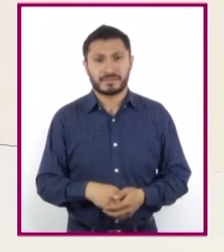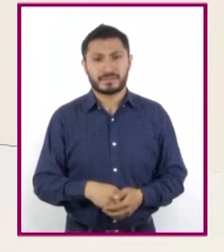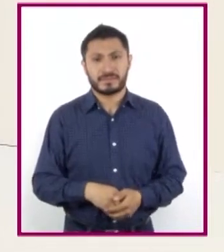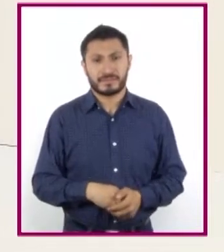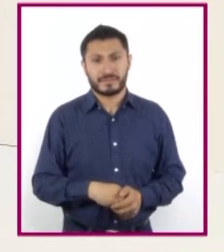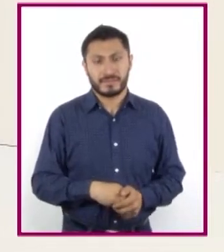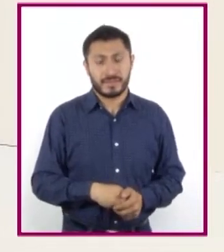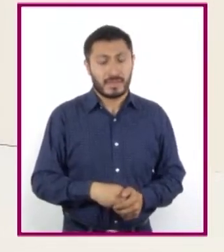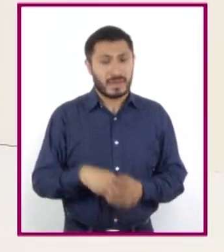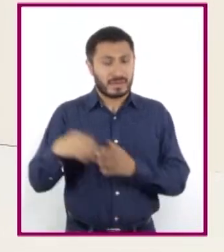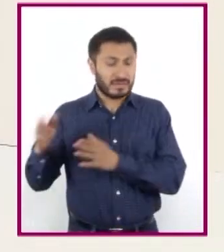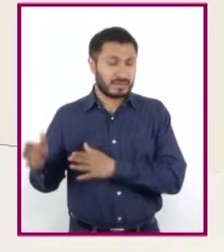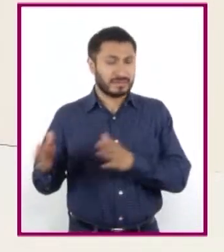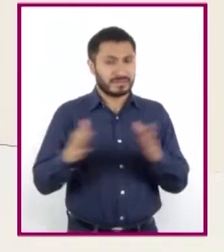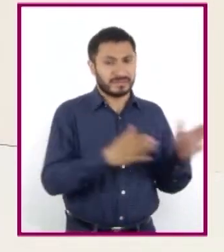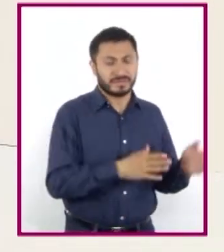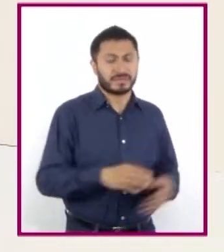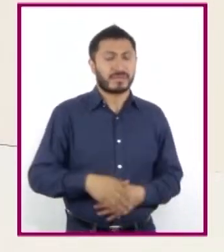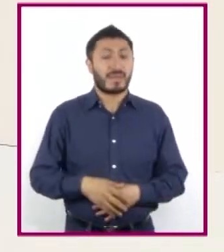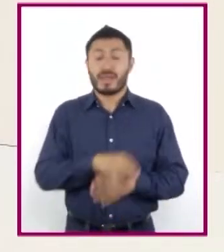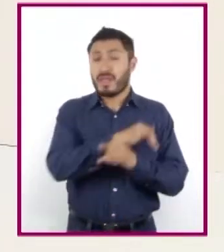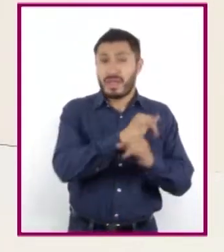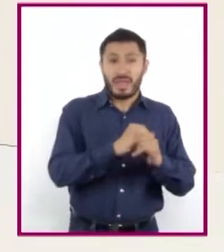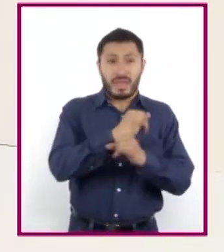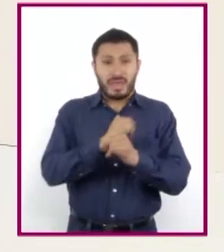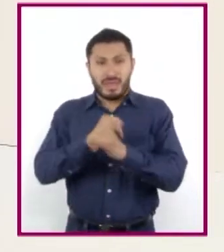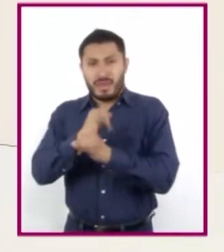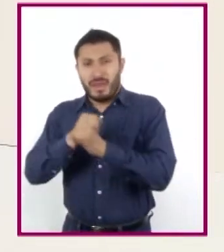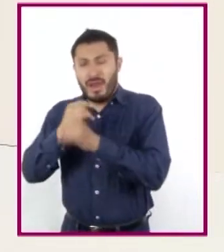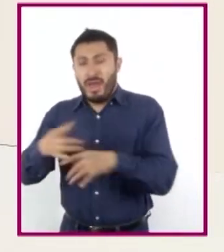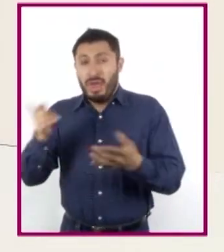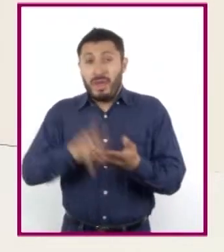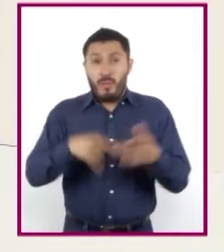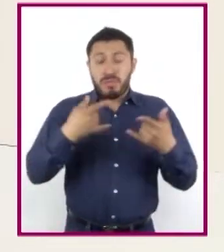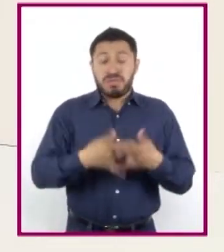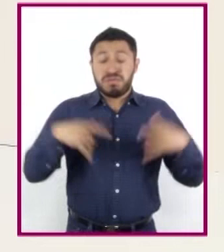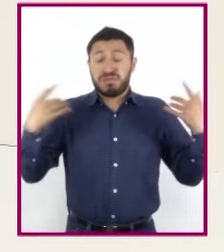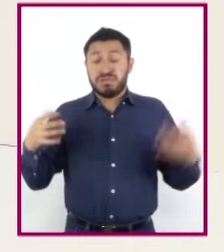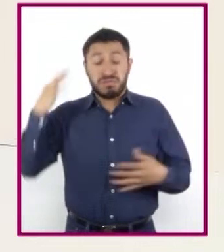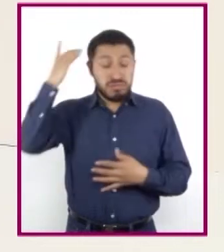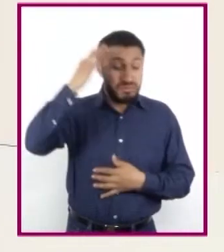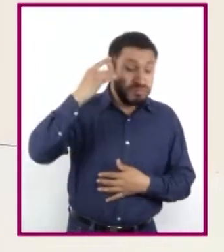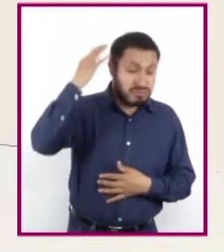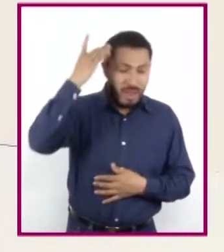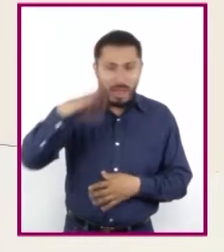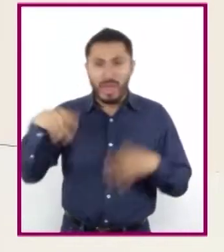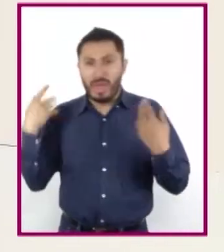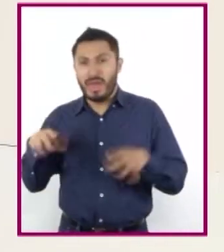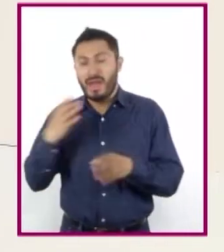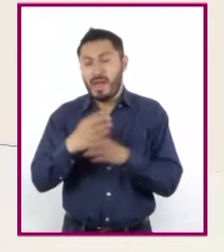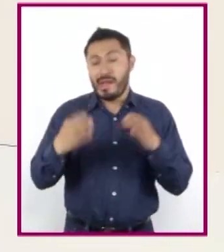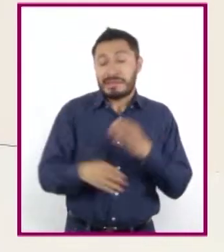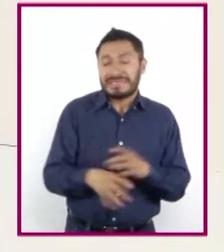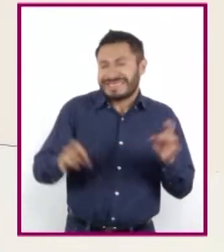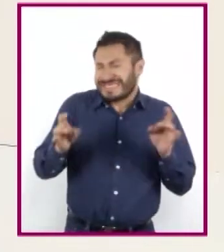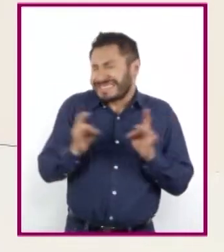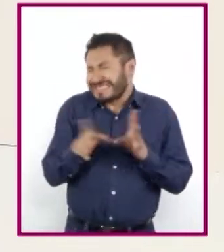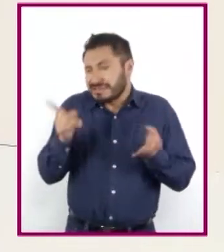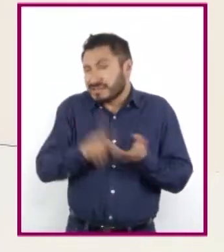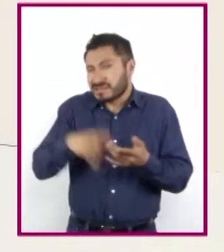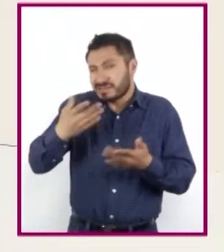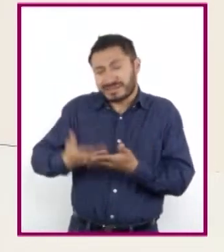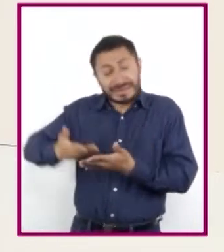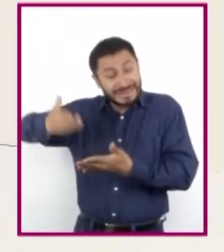Por otra parte, cuando la investigación histórica analiza los diversos hechos ocurridos en el pasado, se obliga